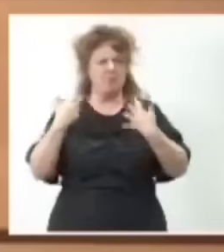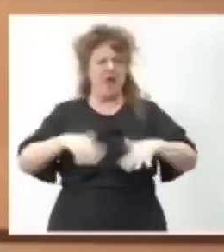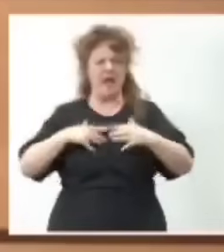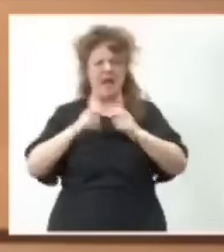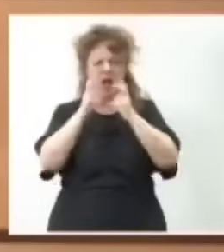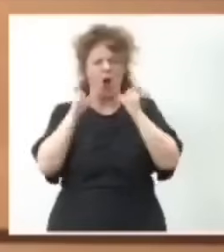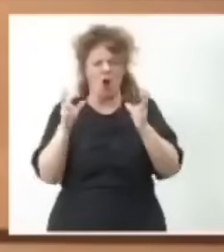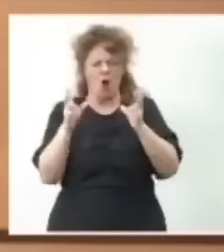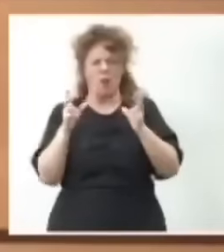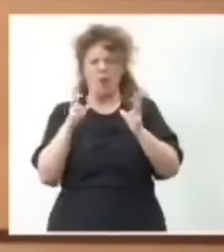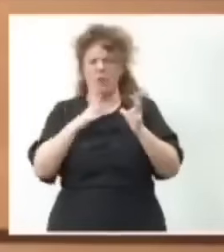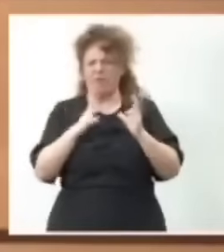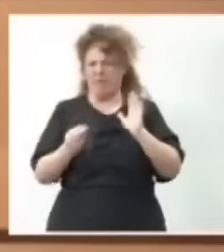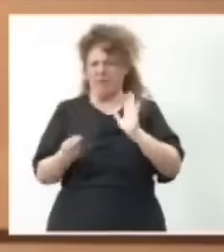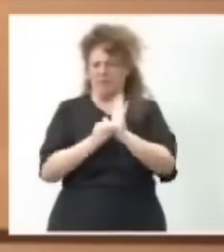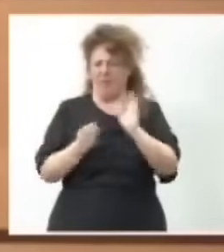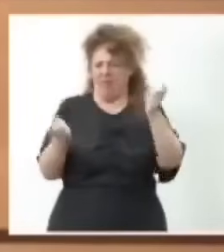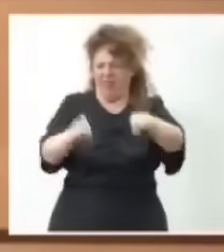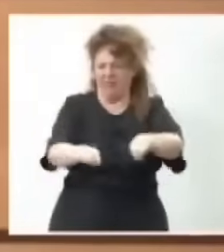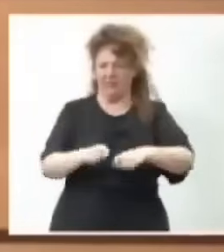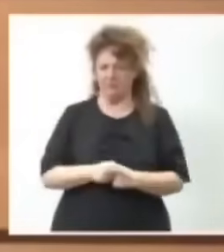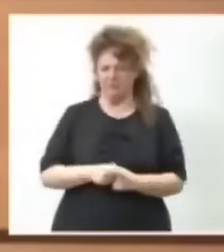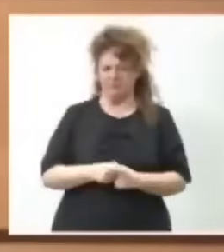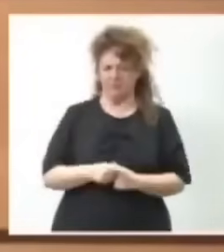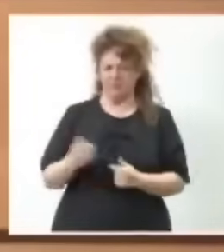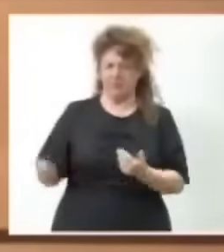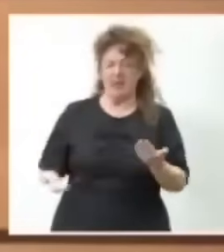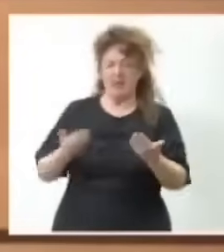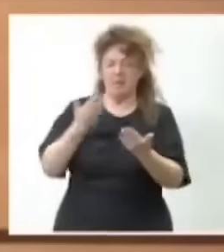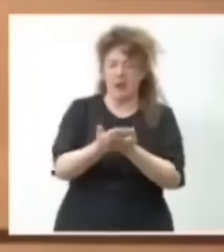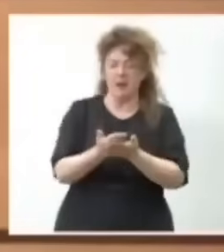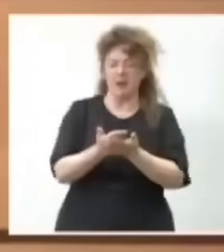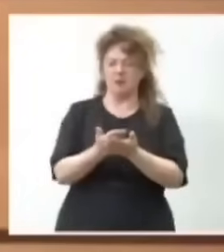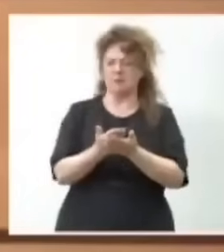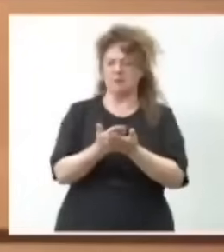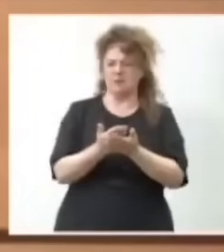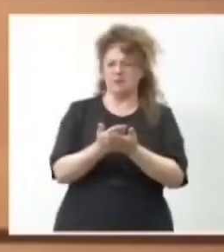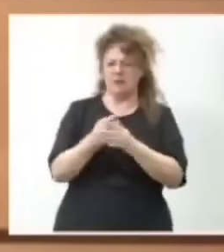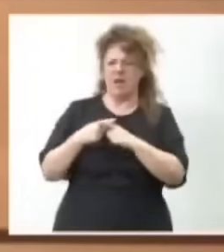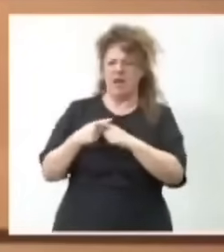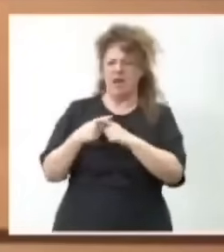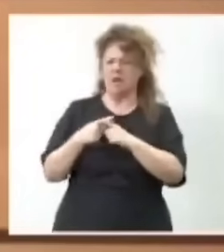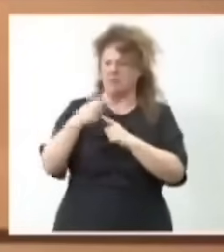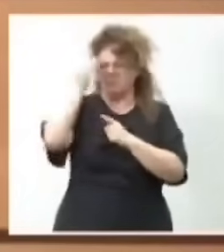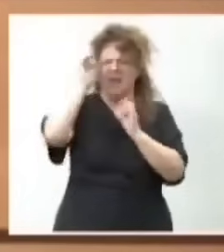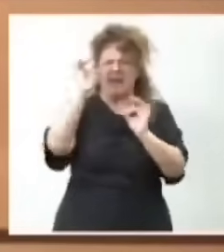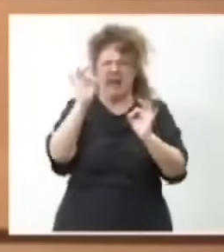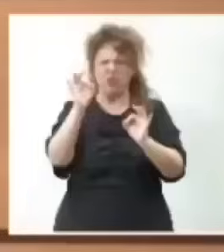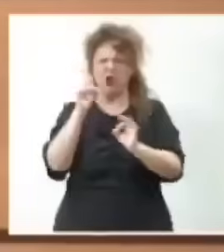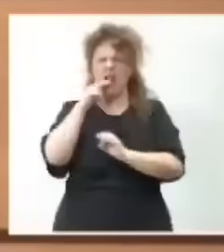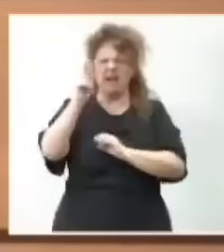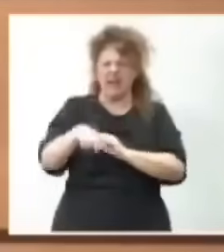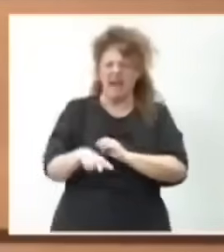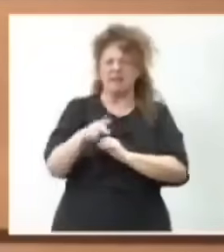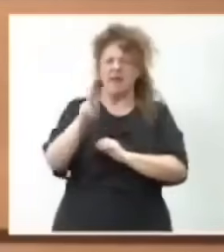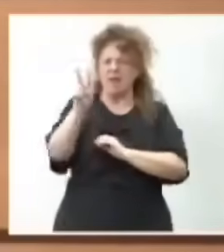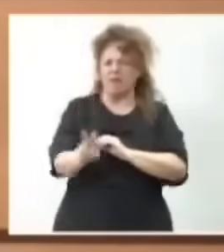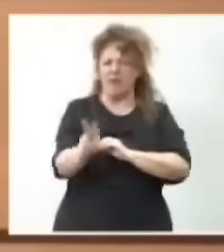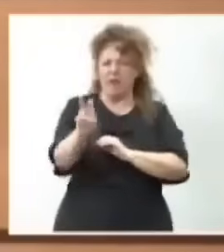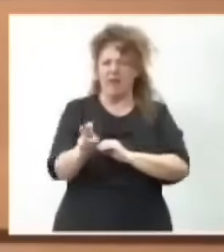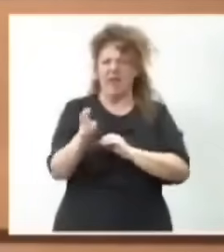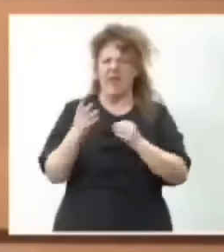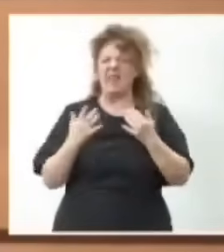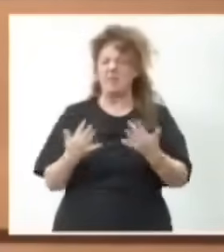una cita por fin. El planteamiento que le ha hecho el presidente es racional, es sensato, es realista, es viable, es